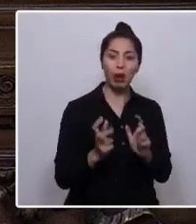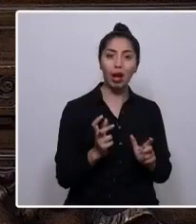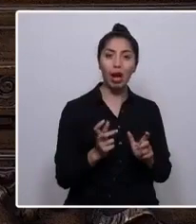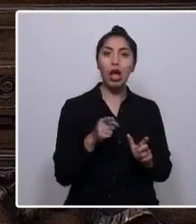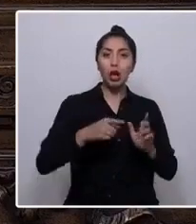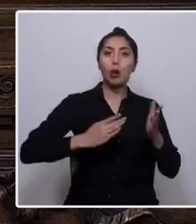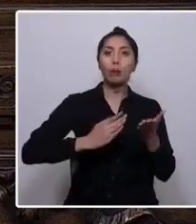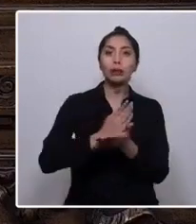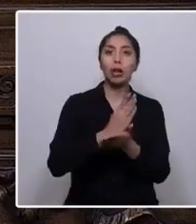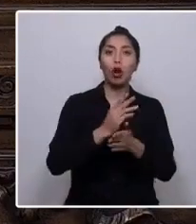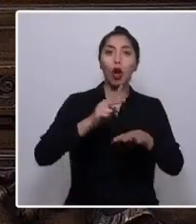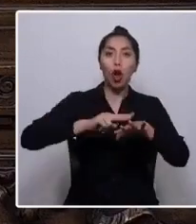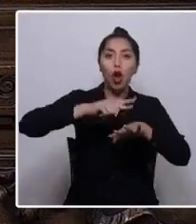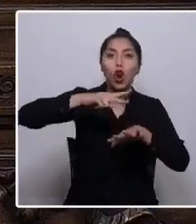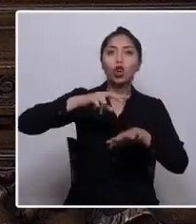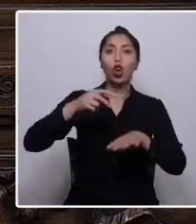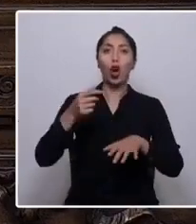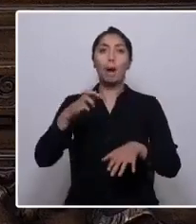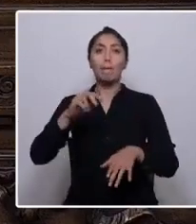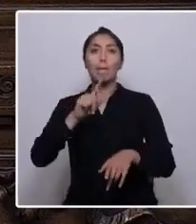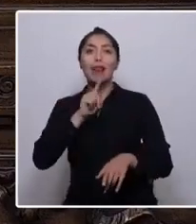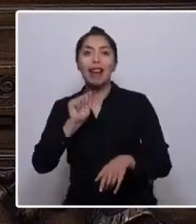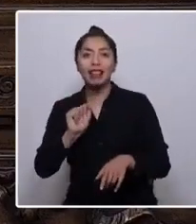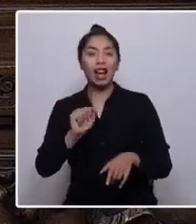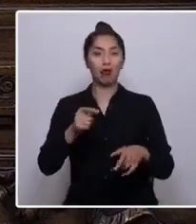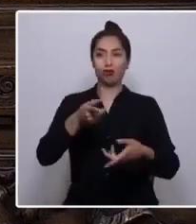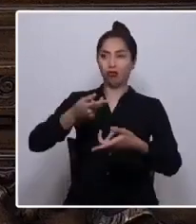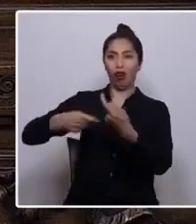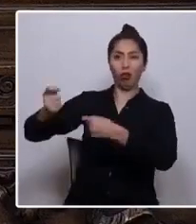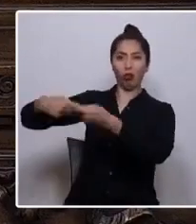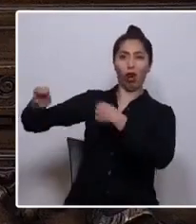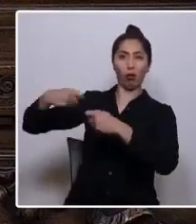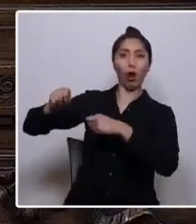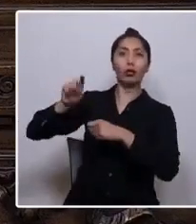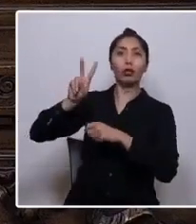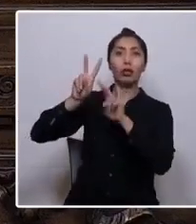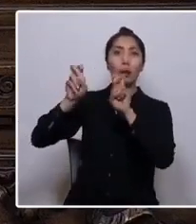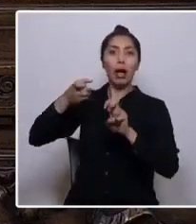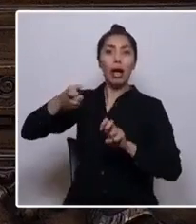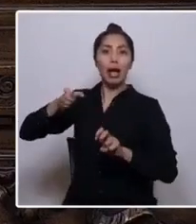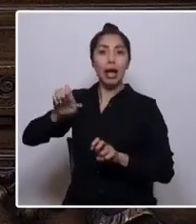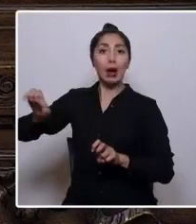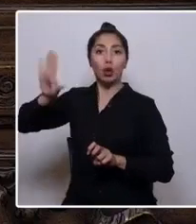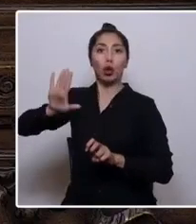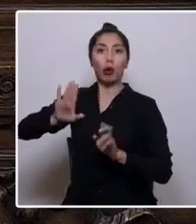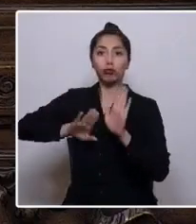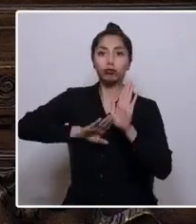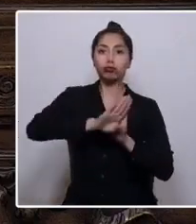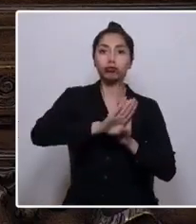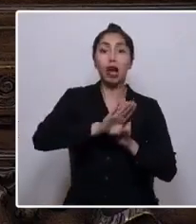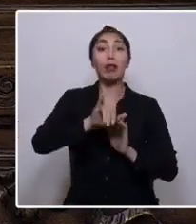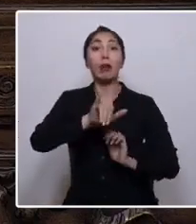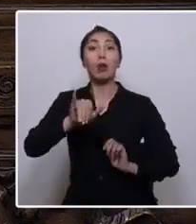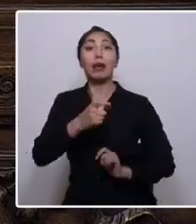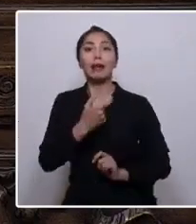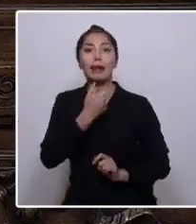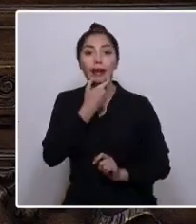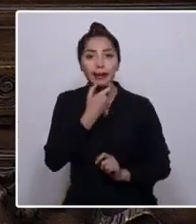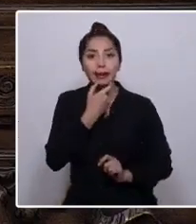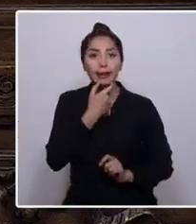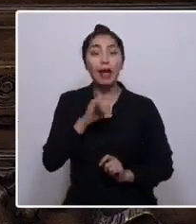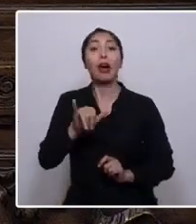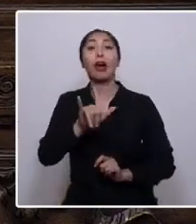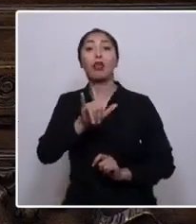para financiar el desarrollo de europa a los saqueadores españoles siguieron los ingleses y en el siglo 20 los